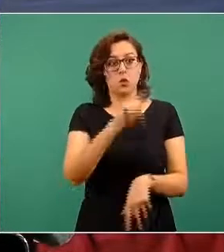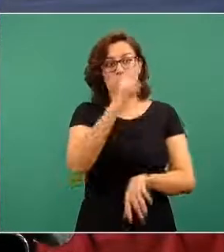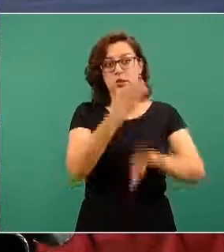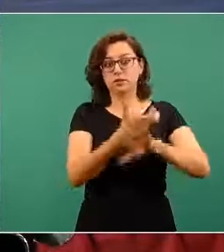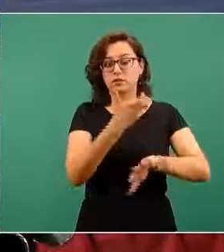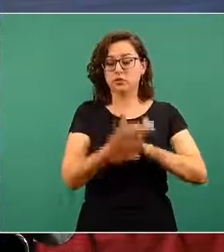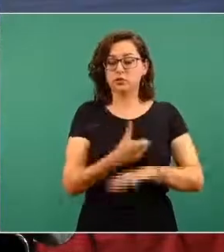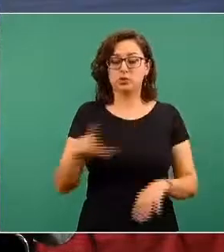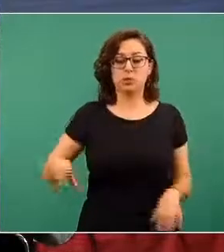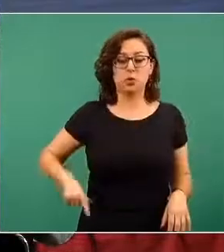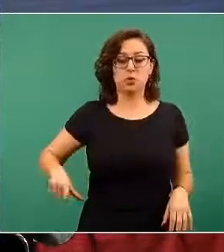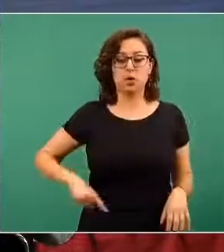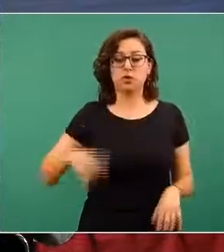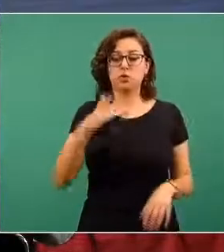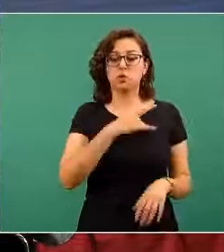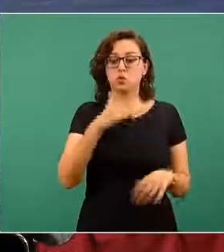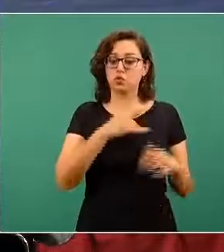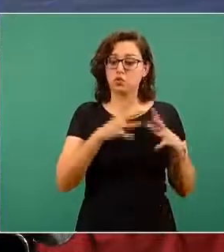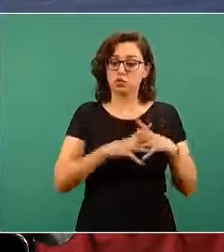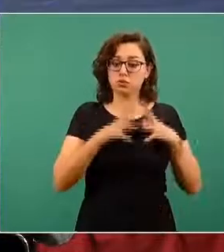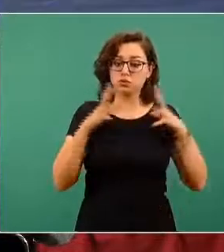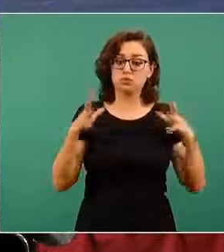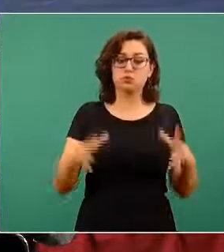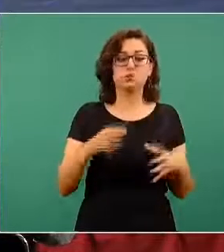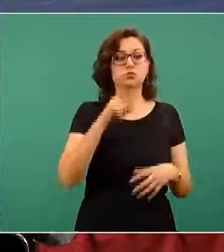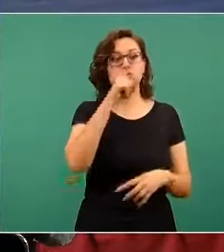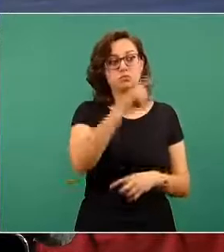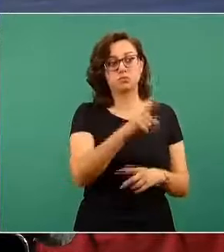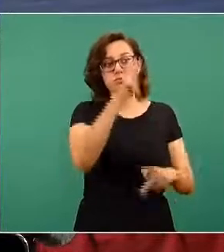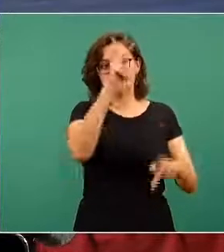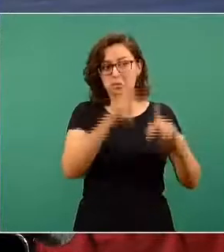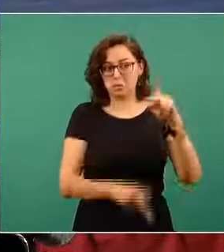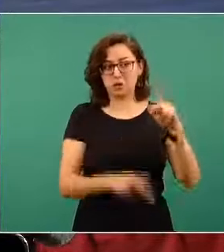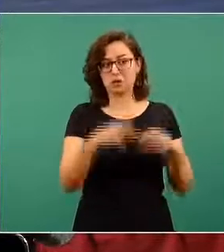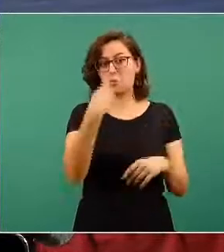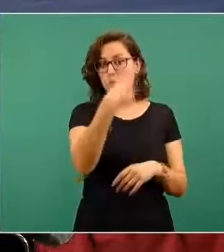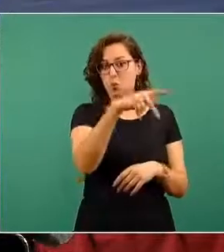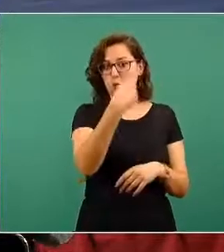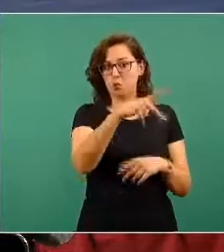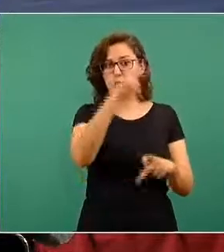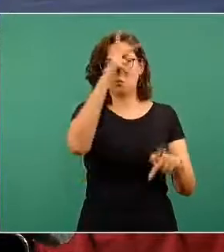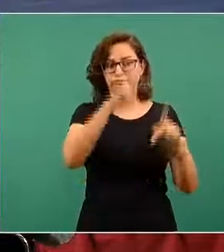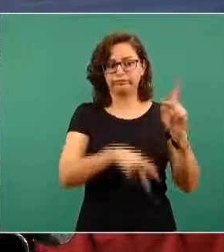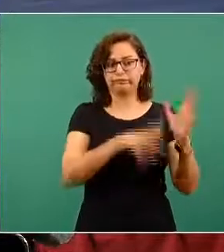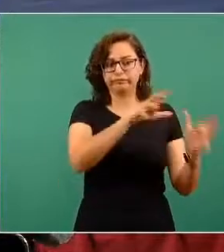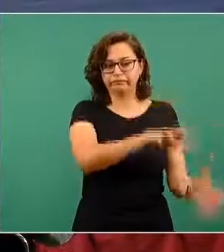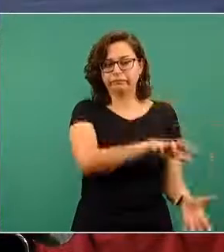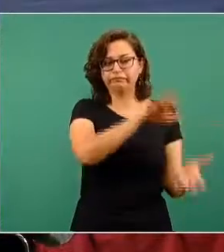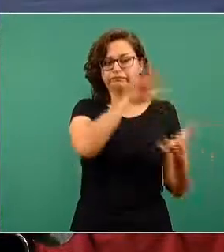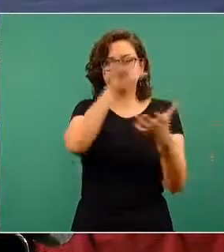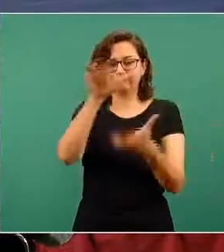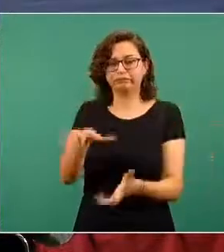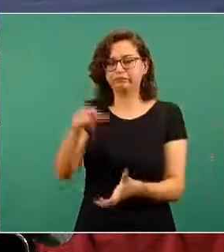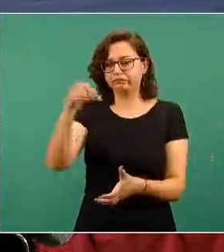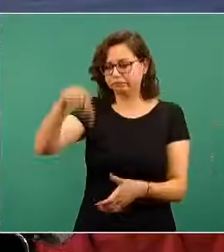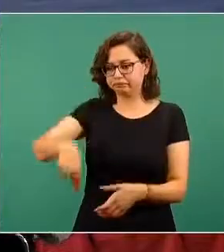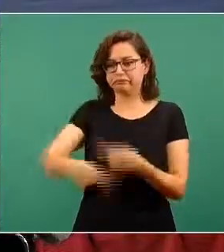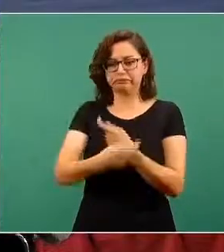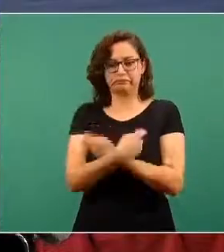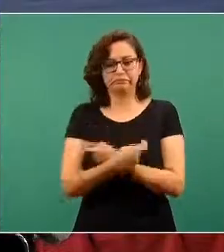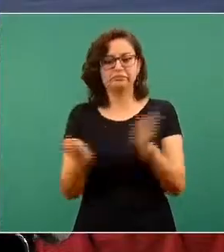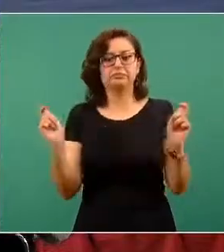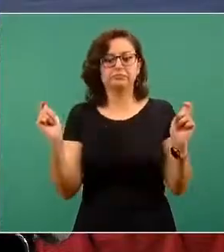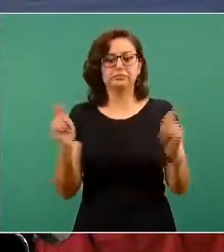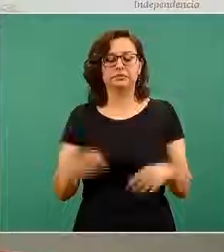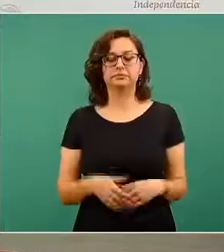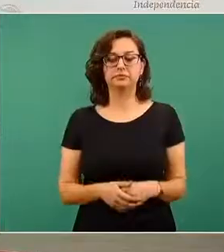Estados Unidos, que liberó parte de su embarque que tenía en disposición para que lo podamos usar nosotros.